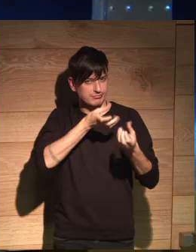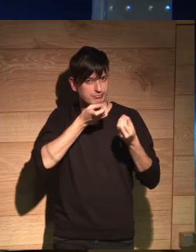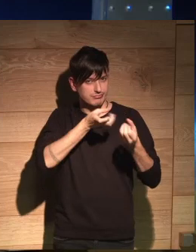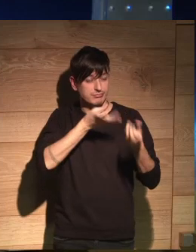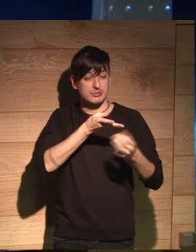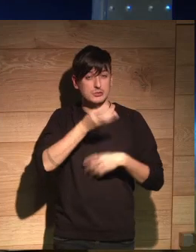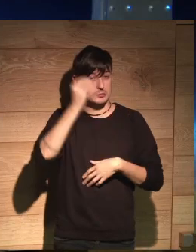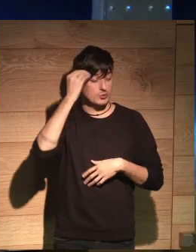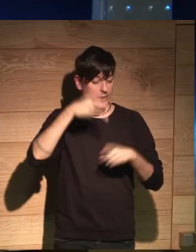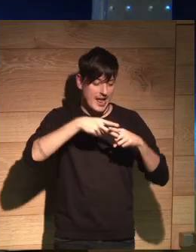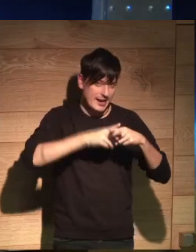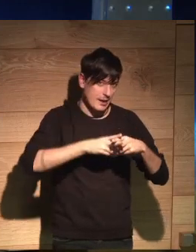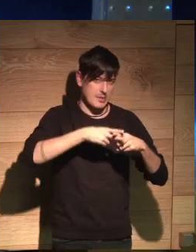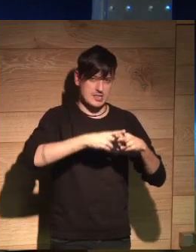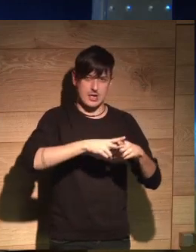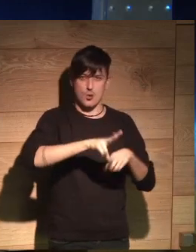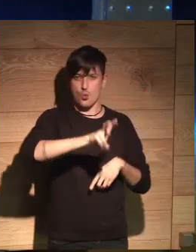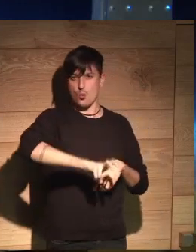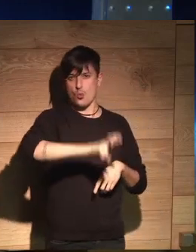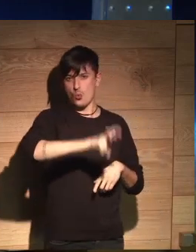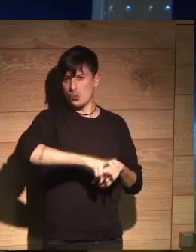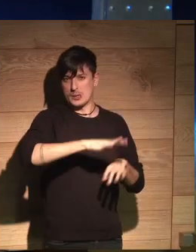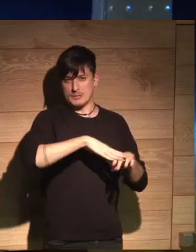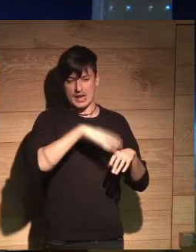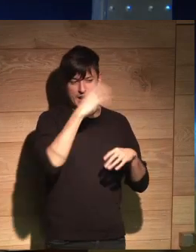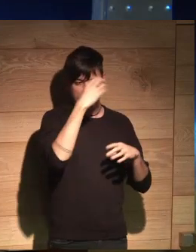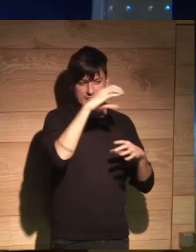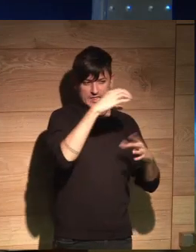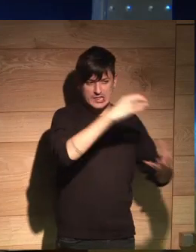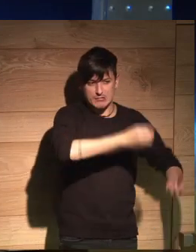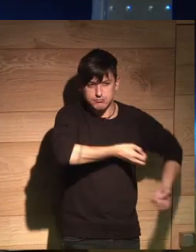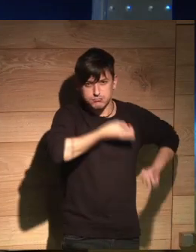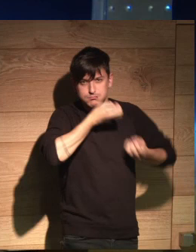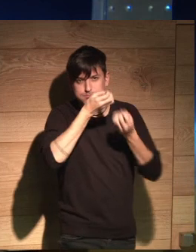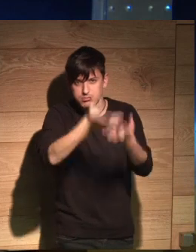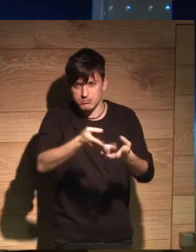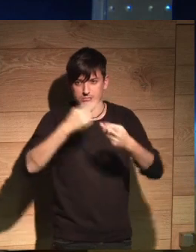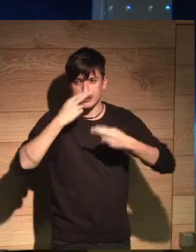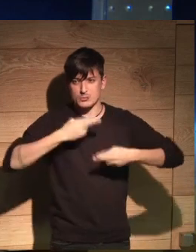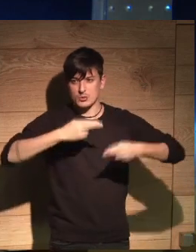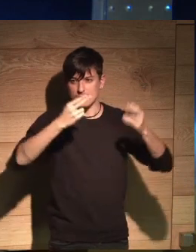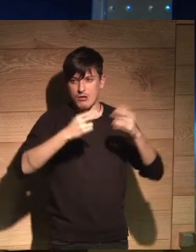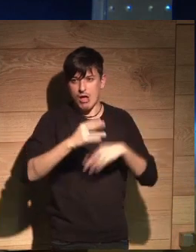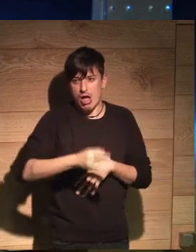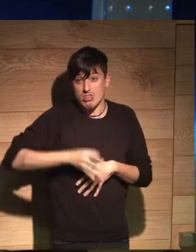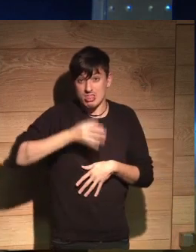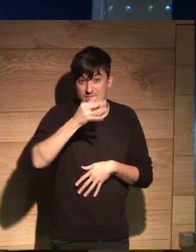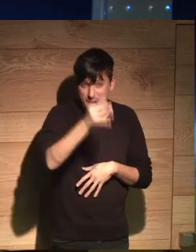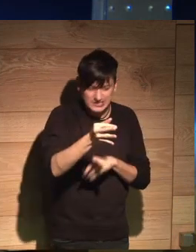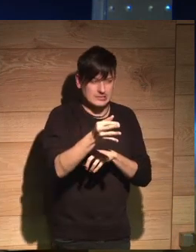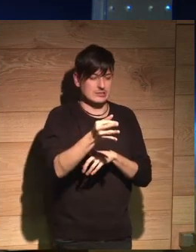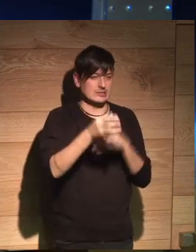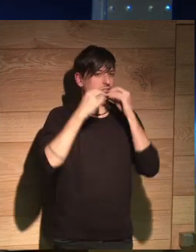herramienta muy útil para llevarle la ciencia al público. Pero además esas historias querían que fuese una